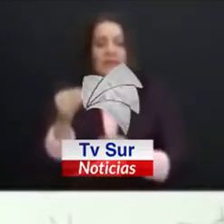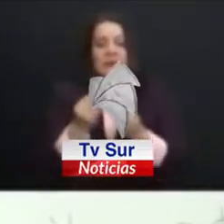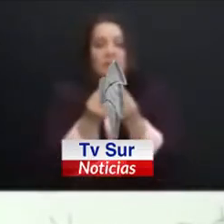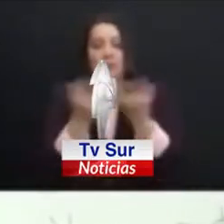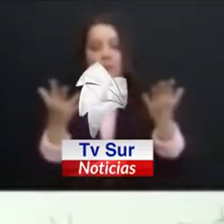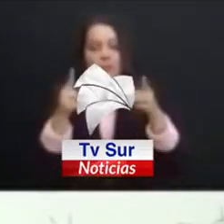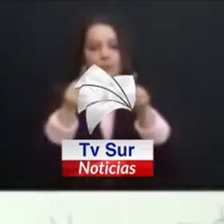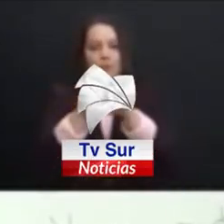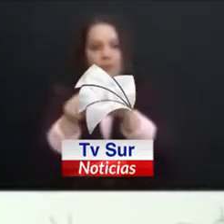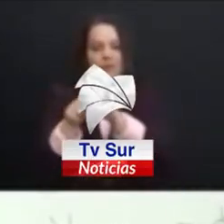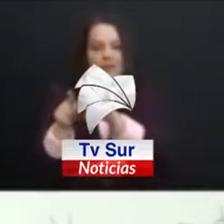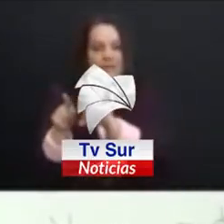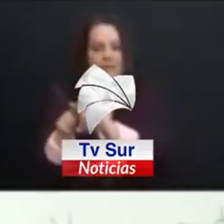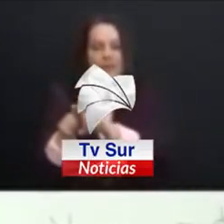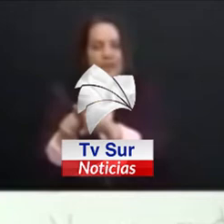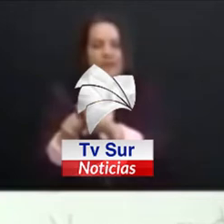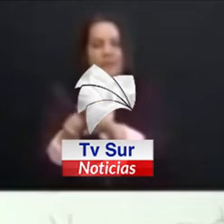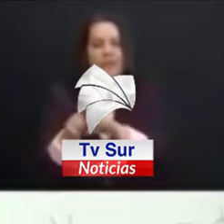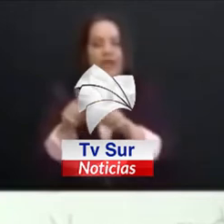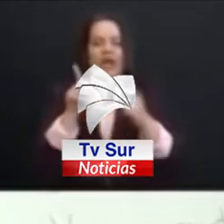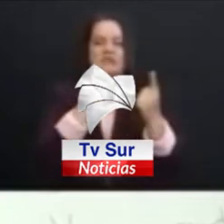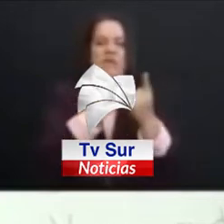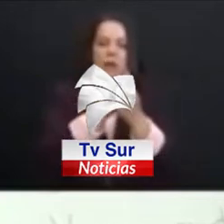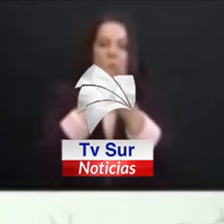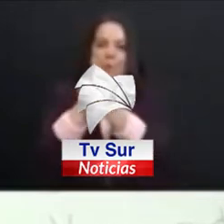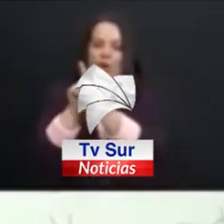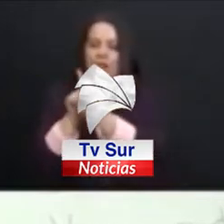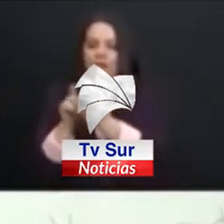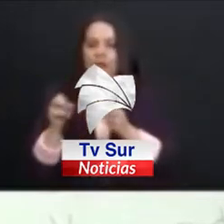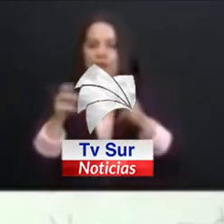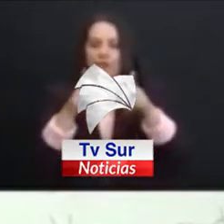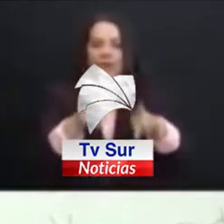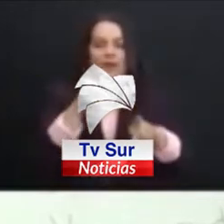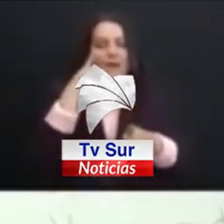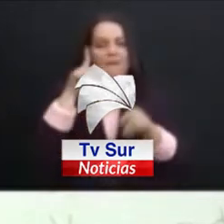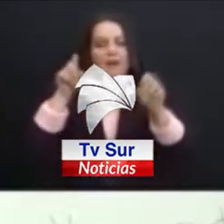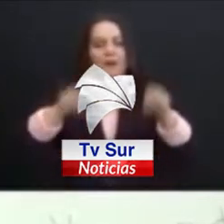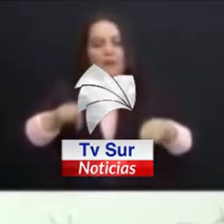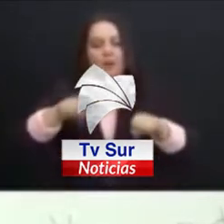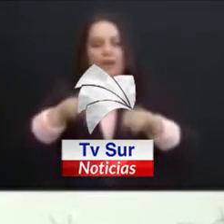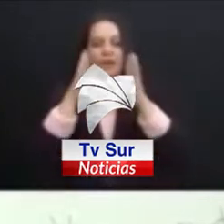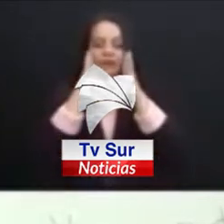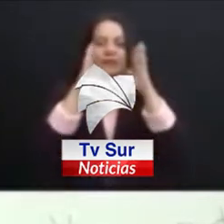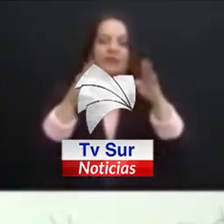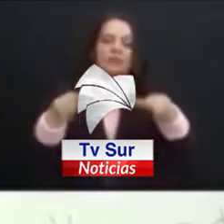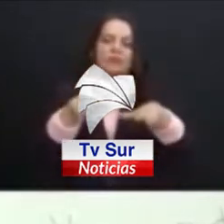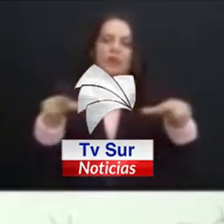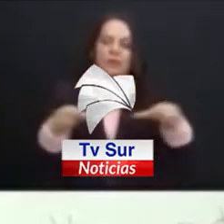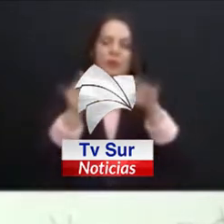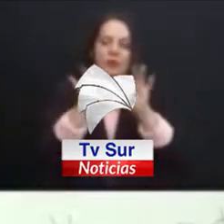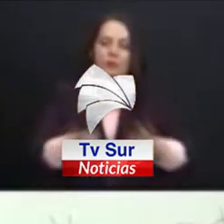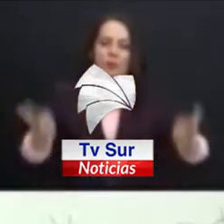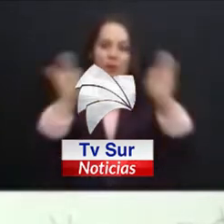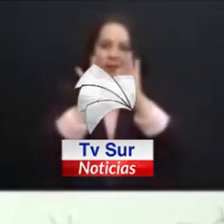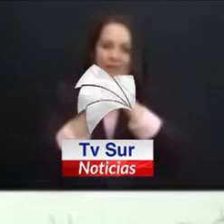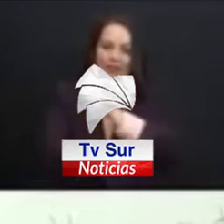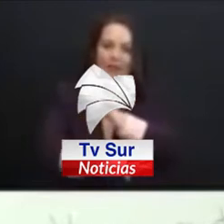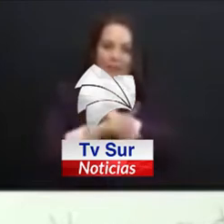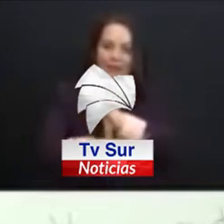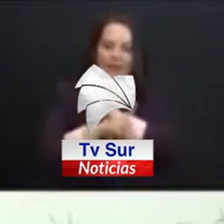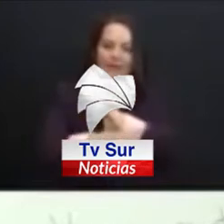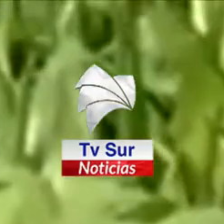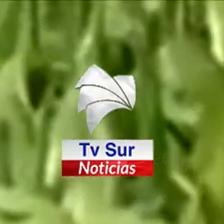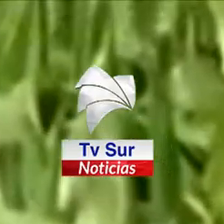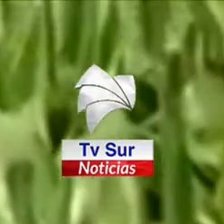sido también los encuentros, las oportunidades para poder atender un sector importante del país.